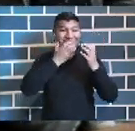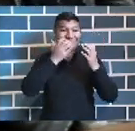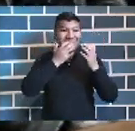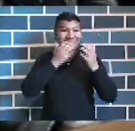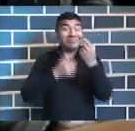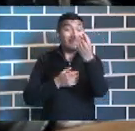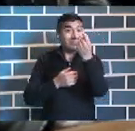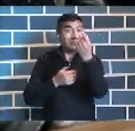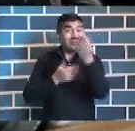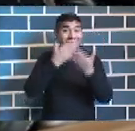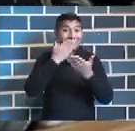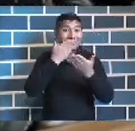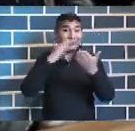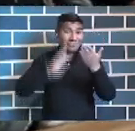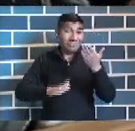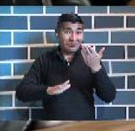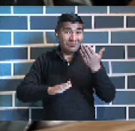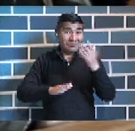¿El dinero es malo?